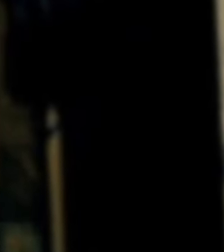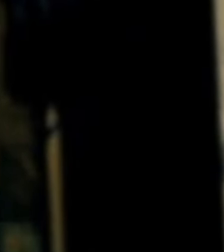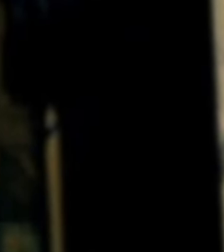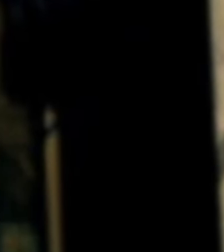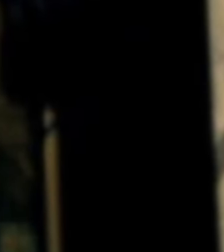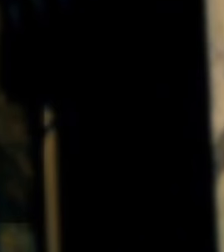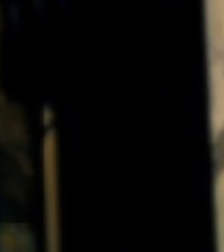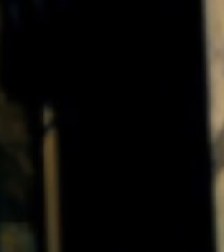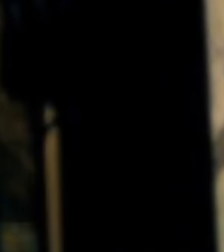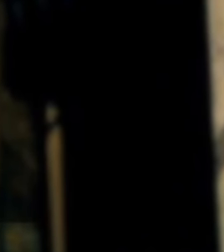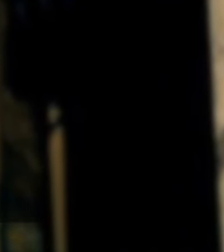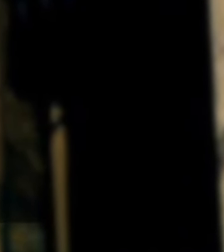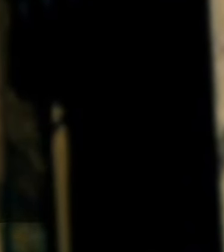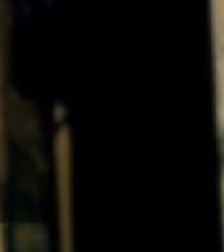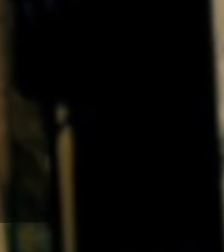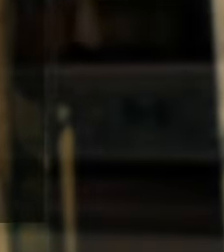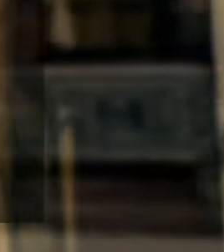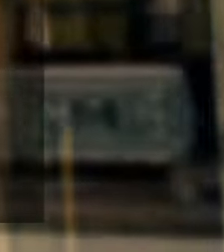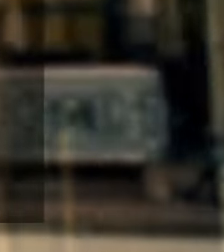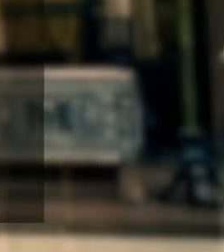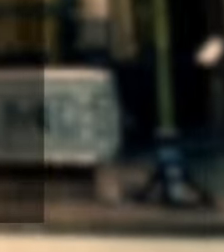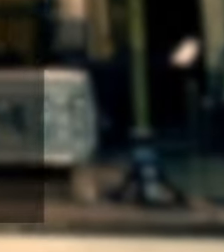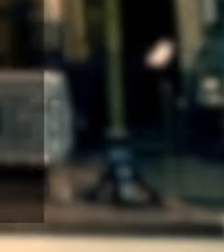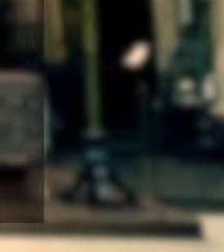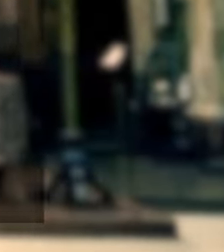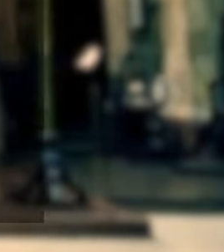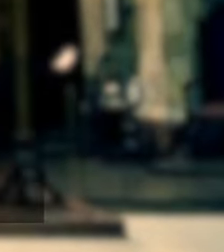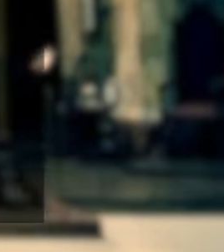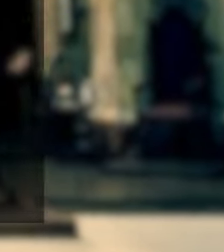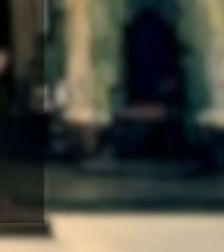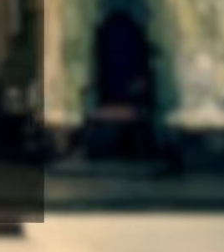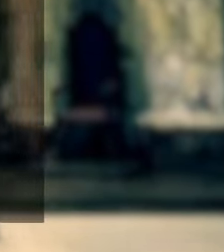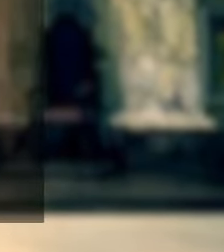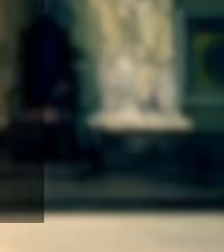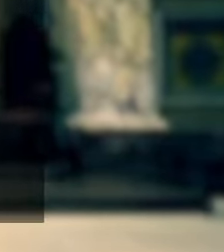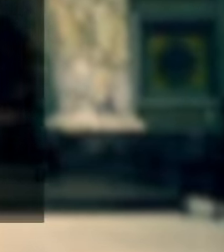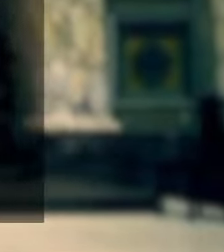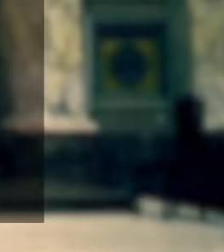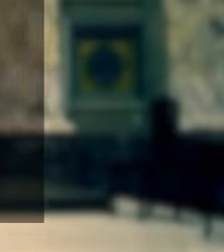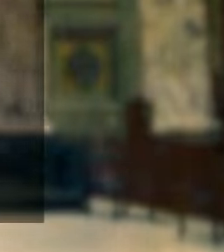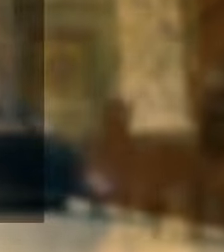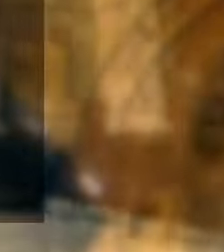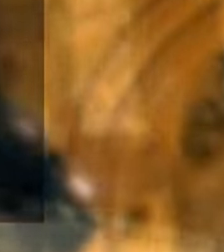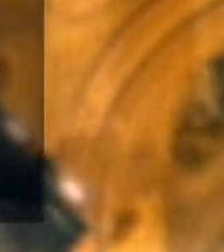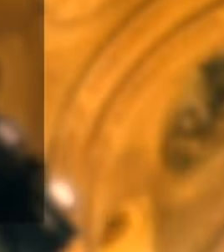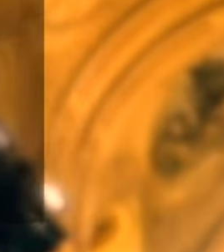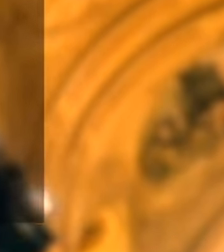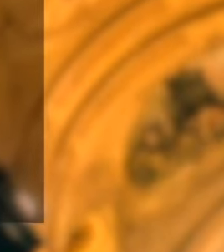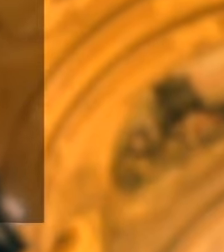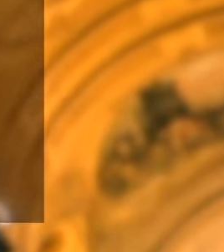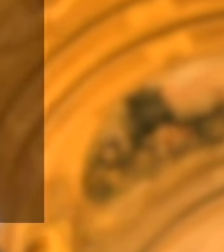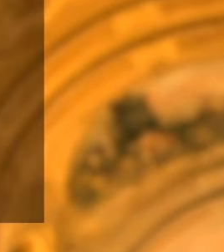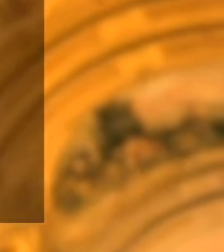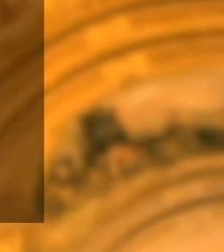del código QR, será para el mantenimiento de la Iglesia Catedral y el sostenimiento del culto en